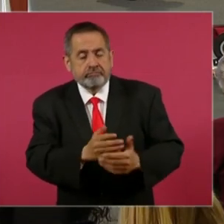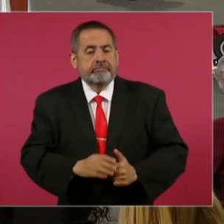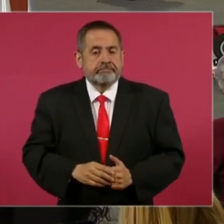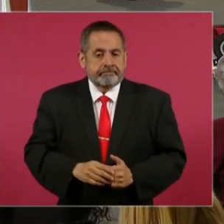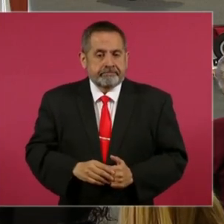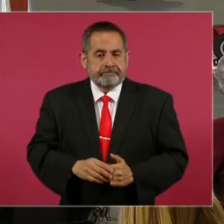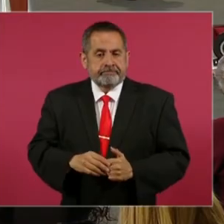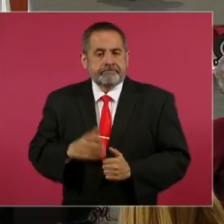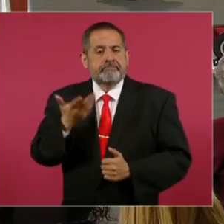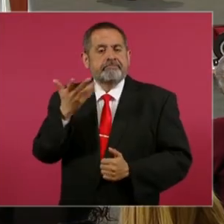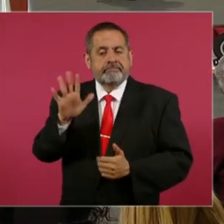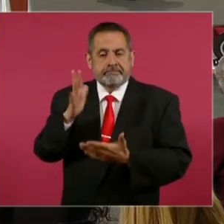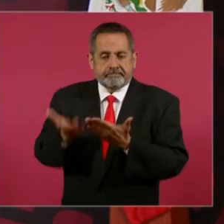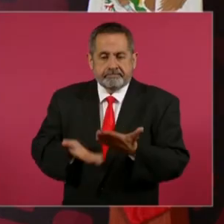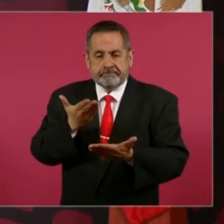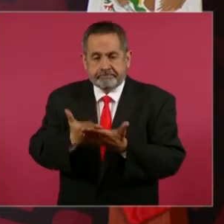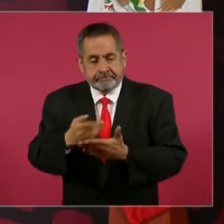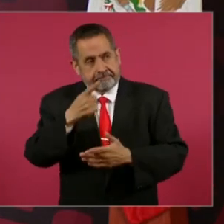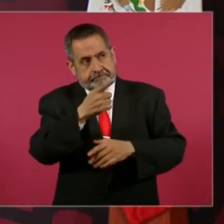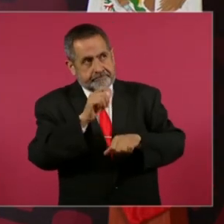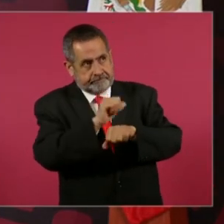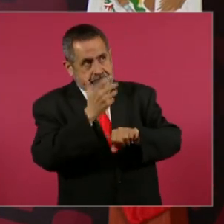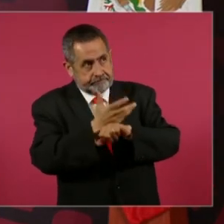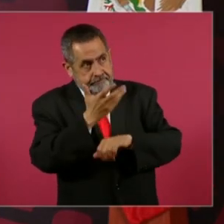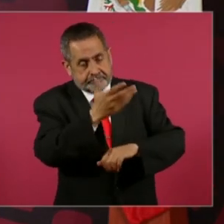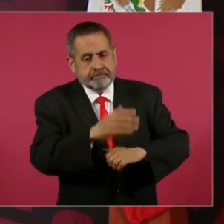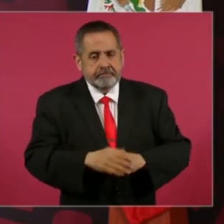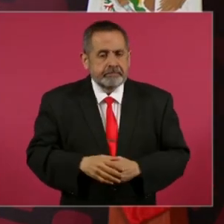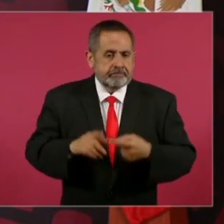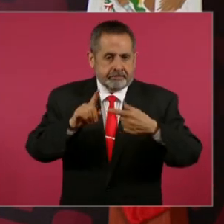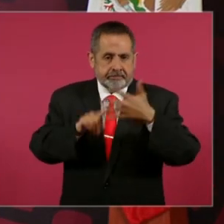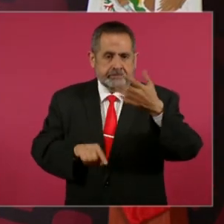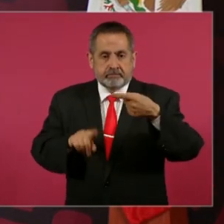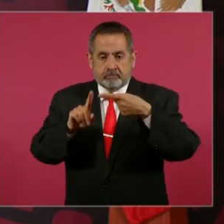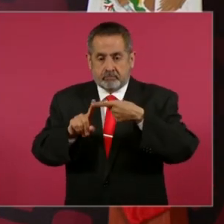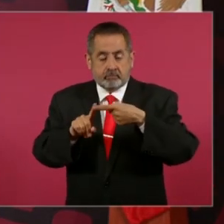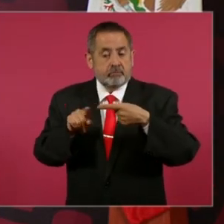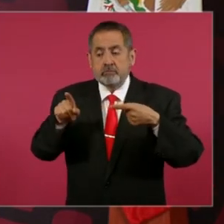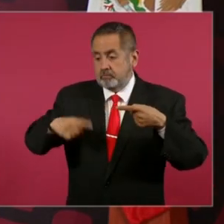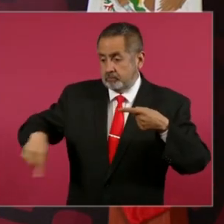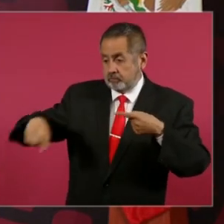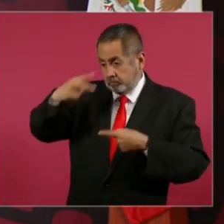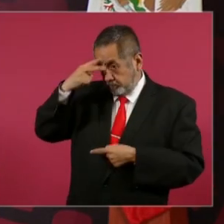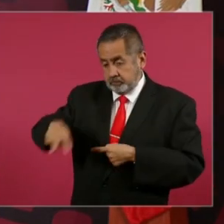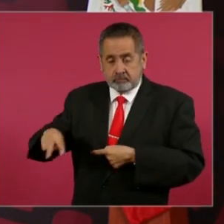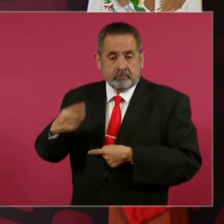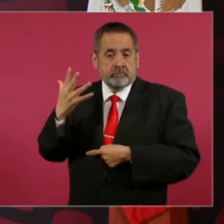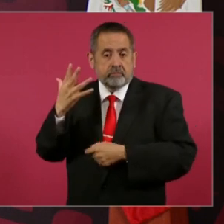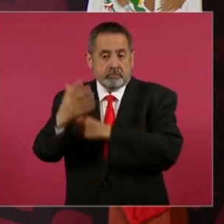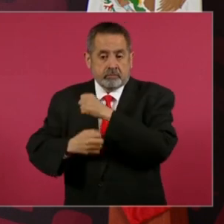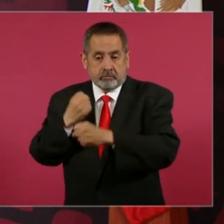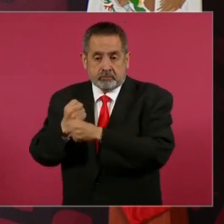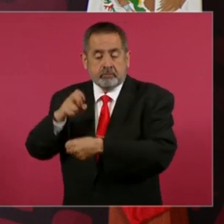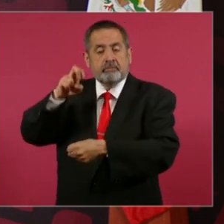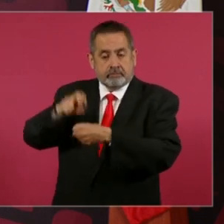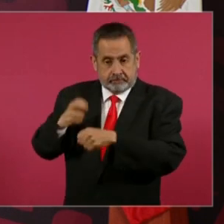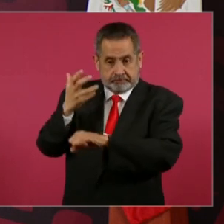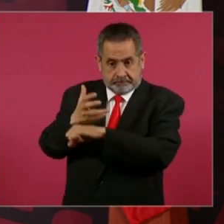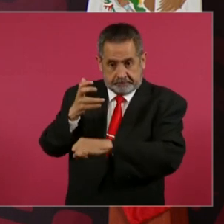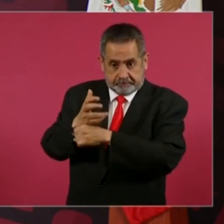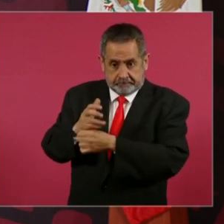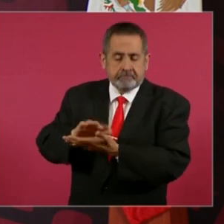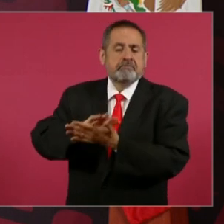estas 10 propuestas. Una, regularizar a los mexicanos que llevan más de 5 años